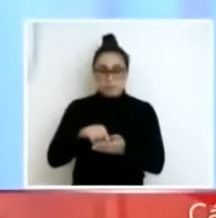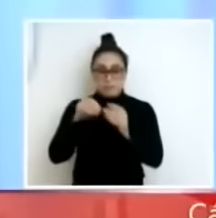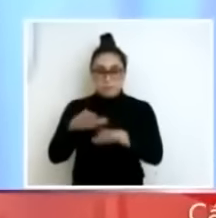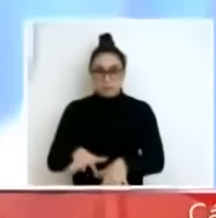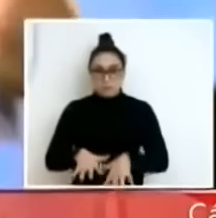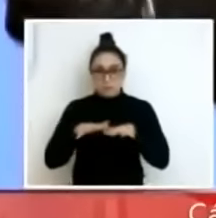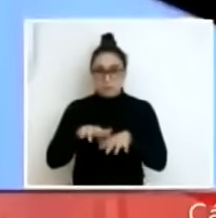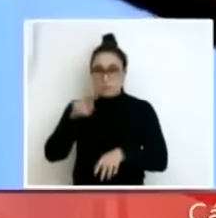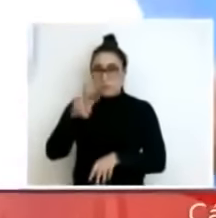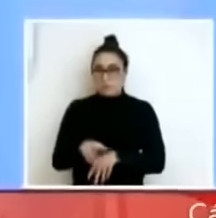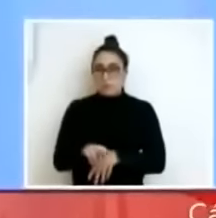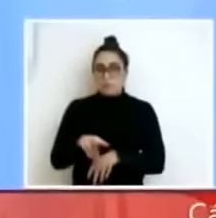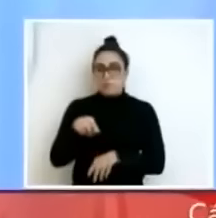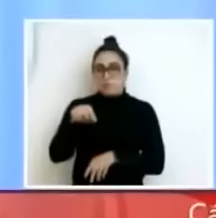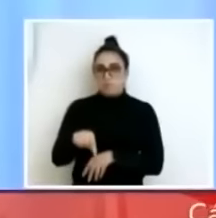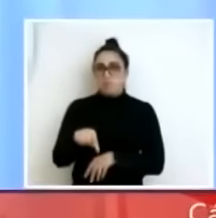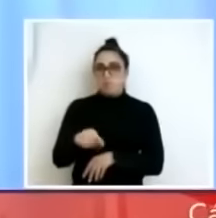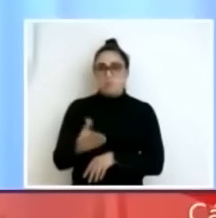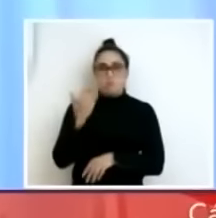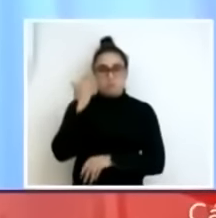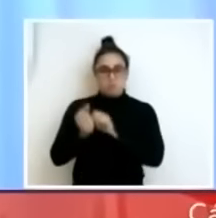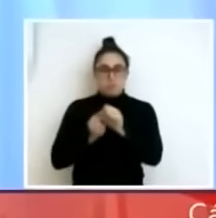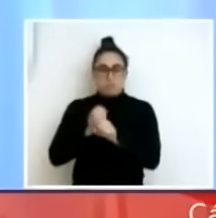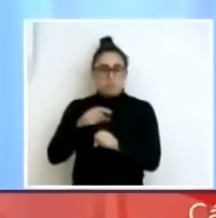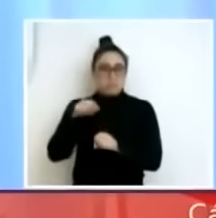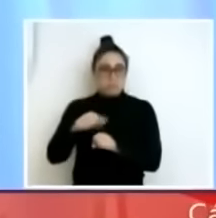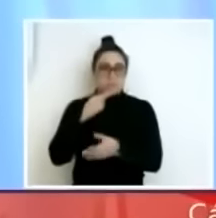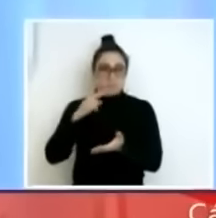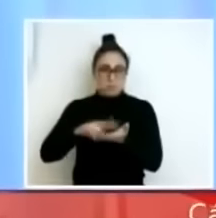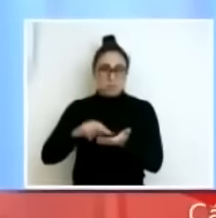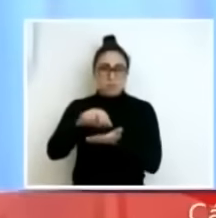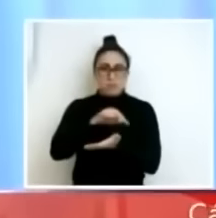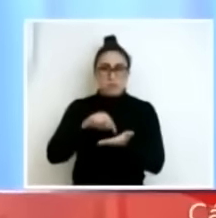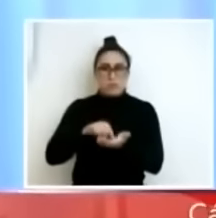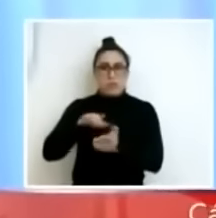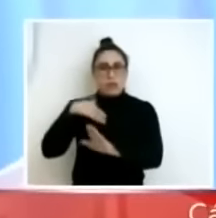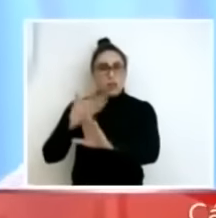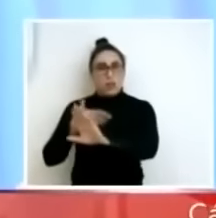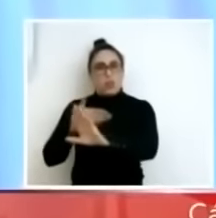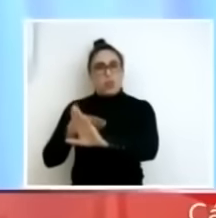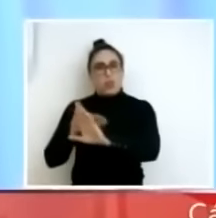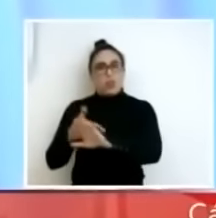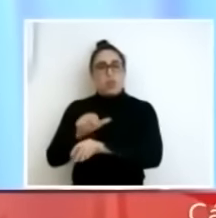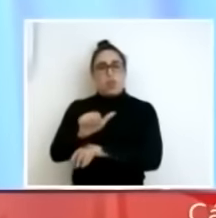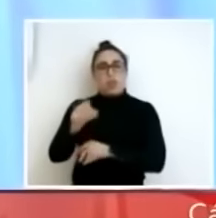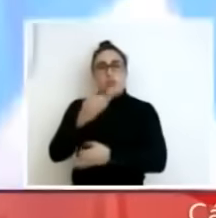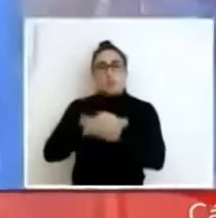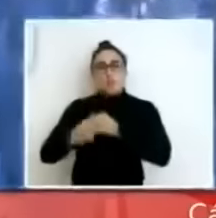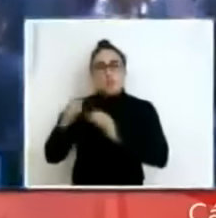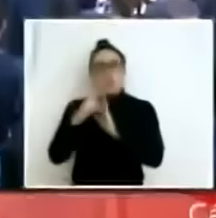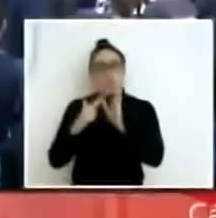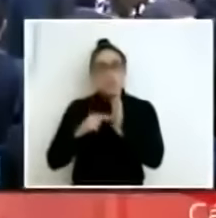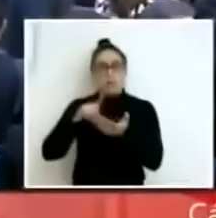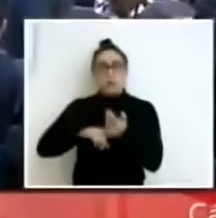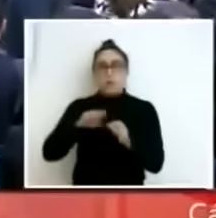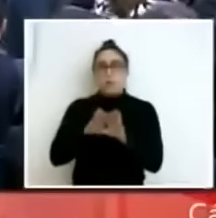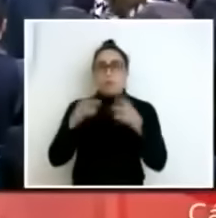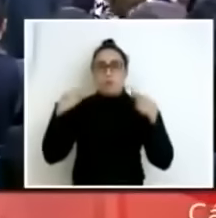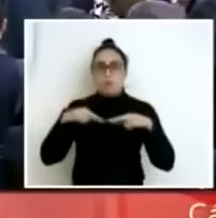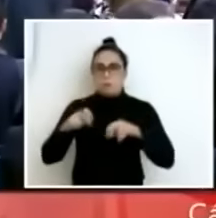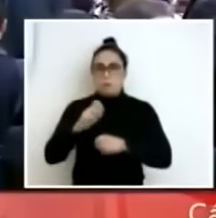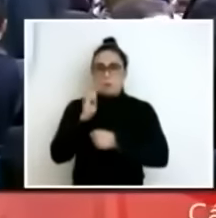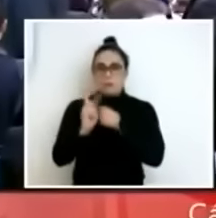histórico hemos escuchado descalificaciones a este principio básico de las repúblicas descalificaciones